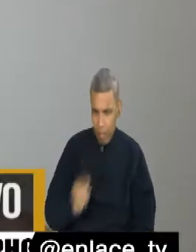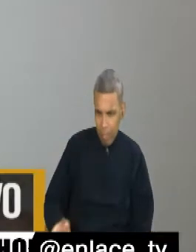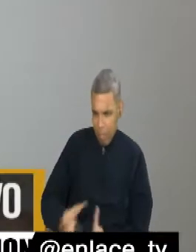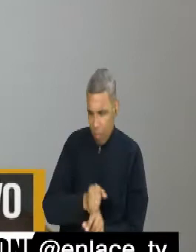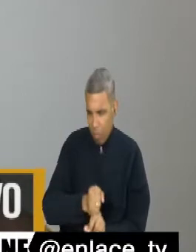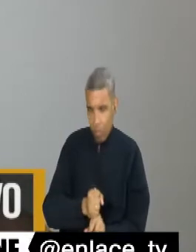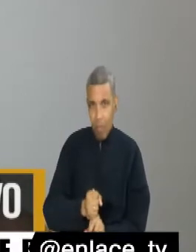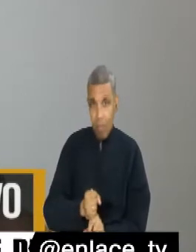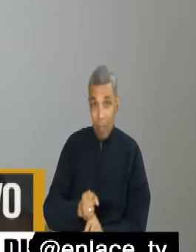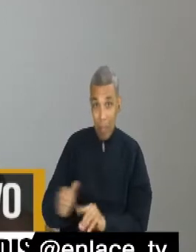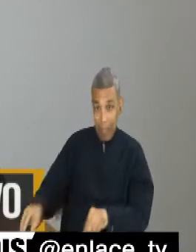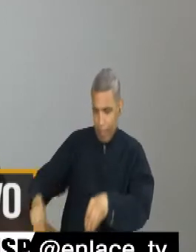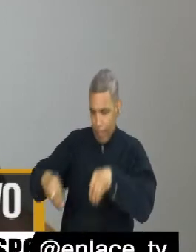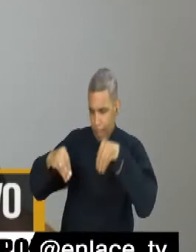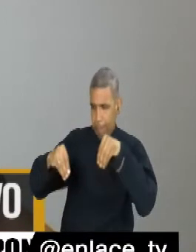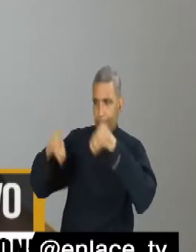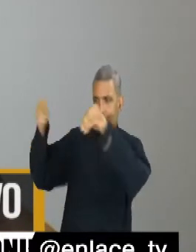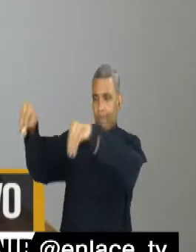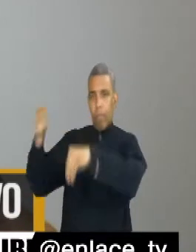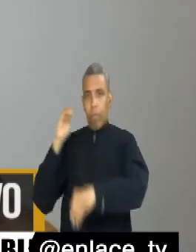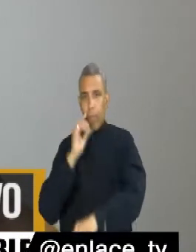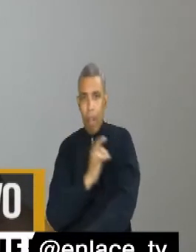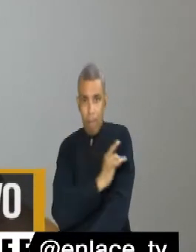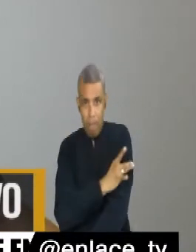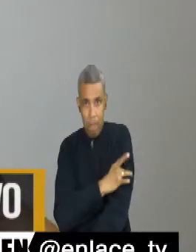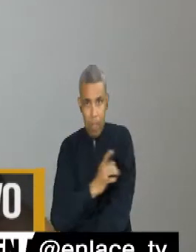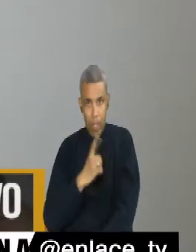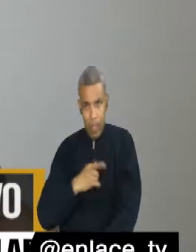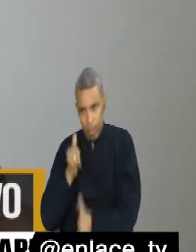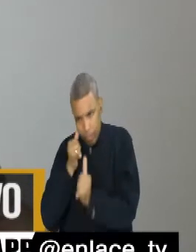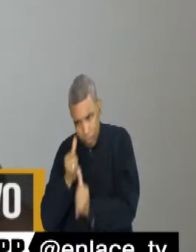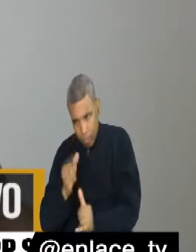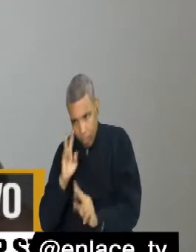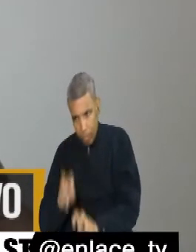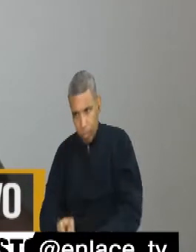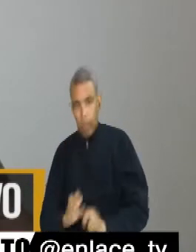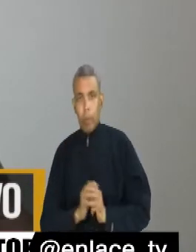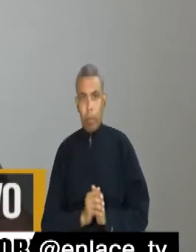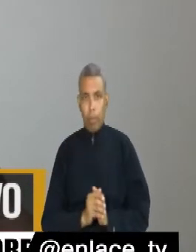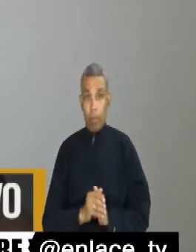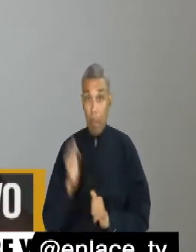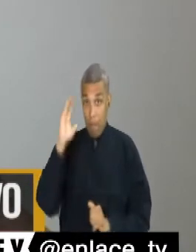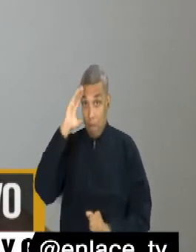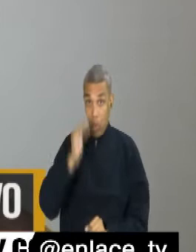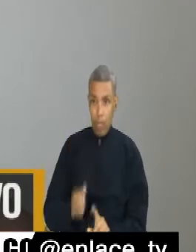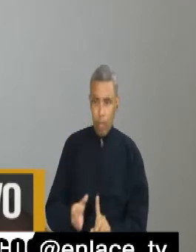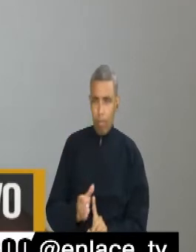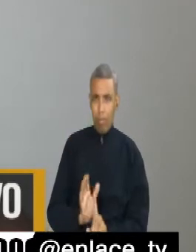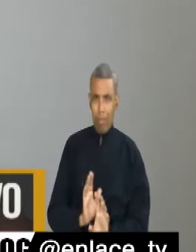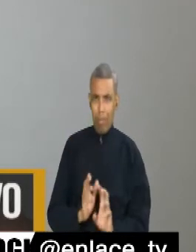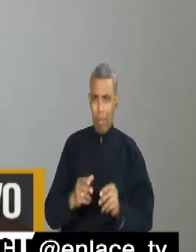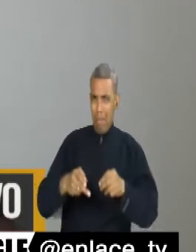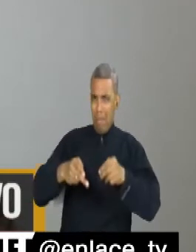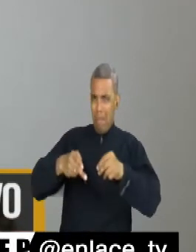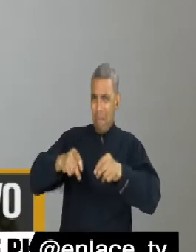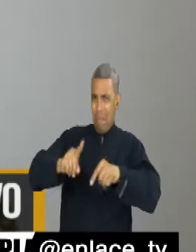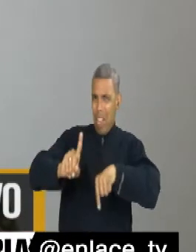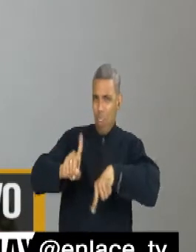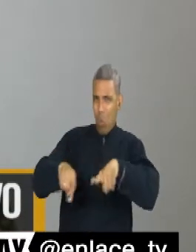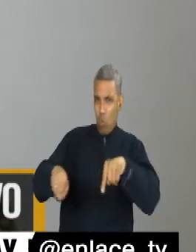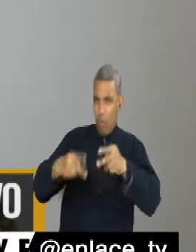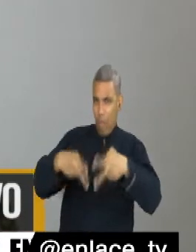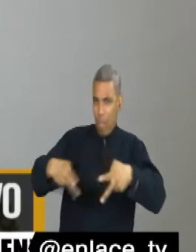Policía Nacional llega oportunamente, encuentra a unos individuos que